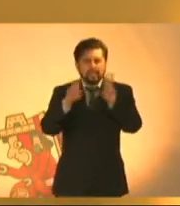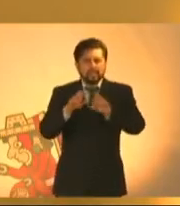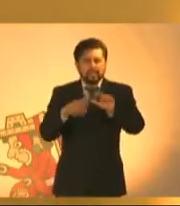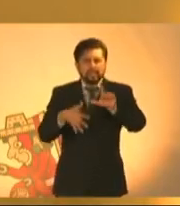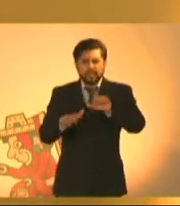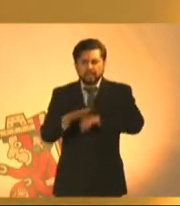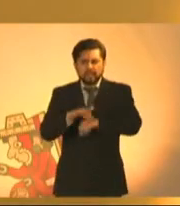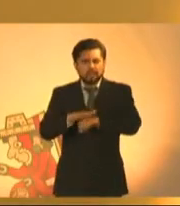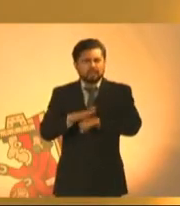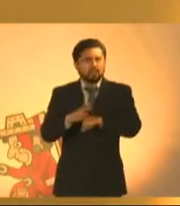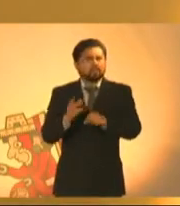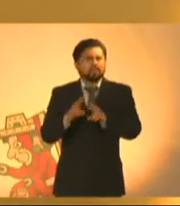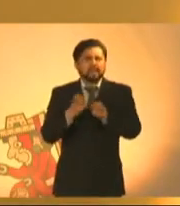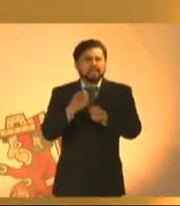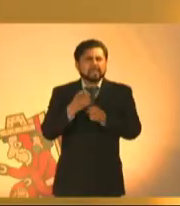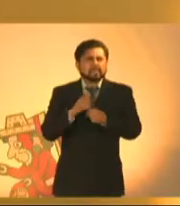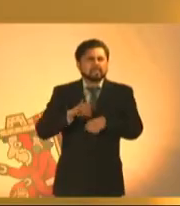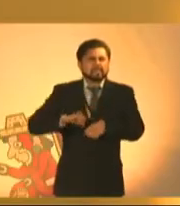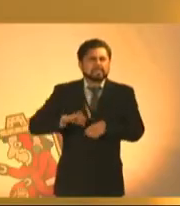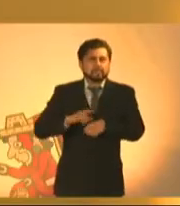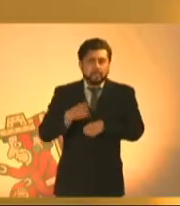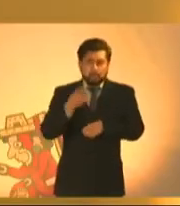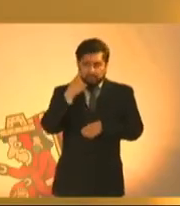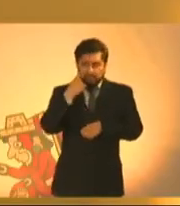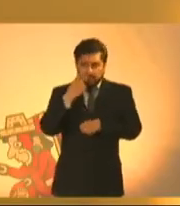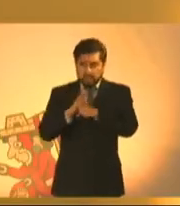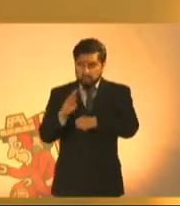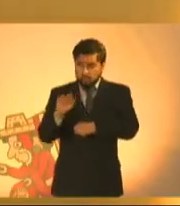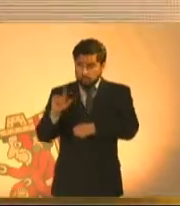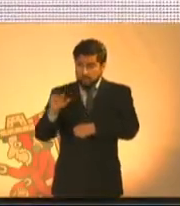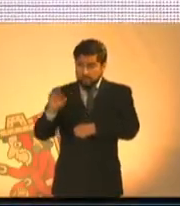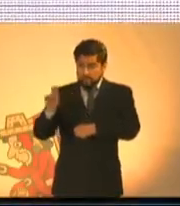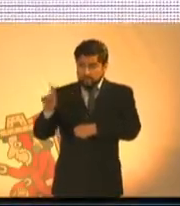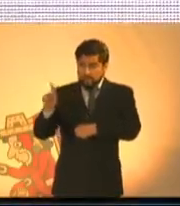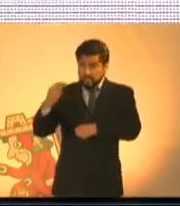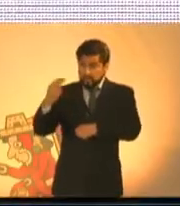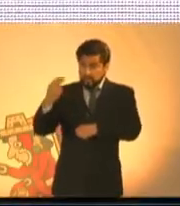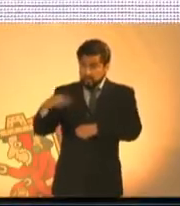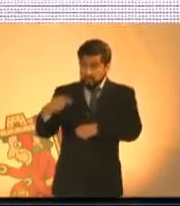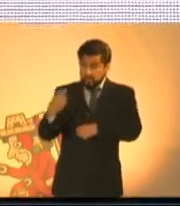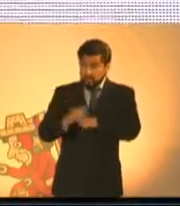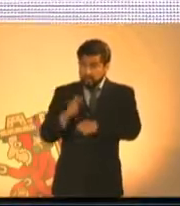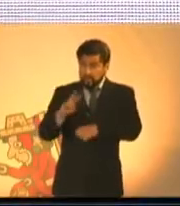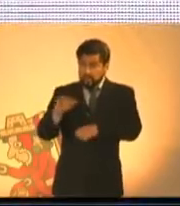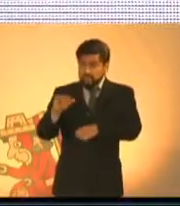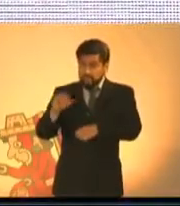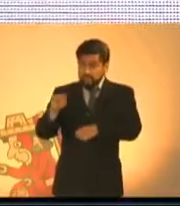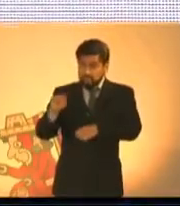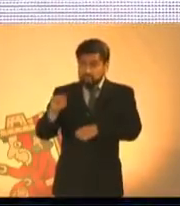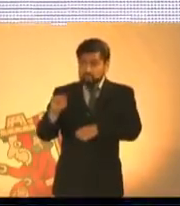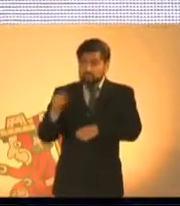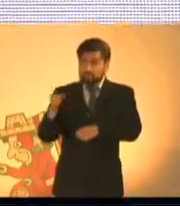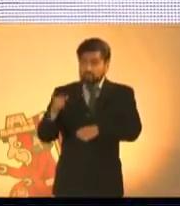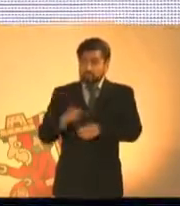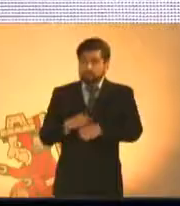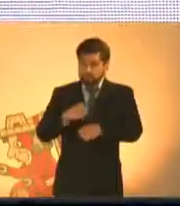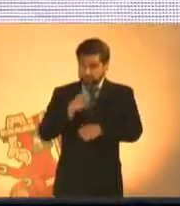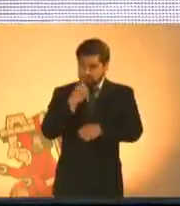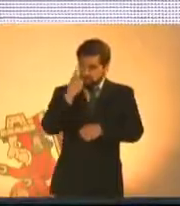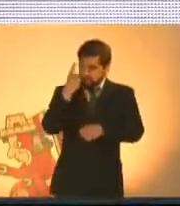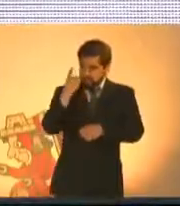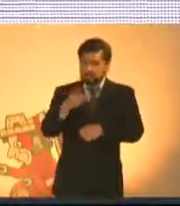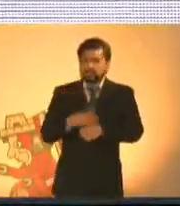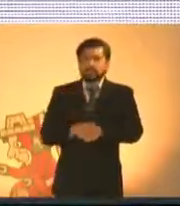en claro o sea bolívar es un apellido vasco es de origen vasco y les puedo citar